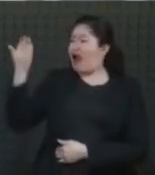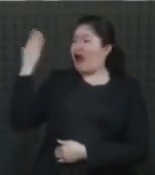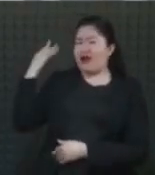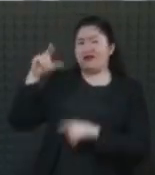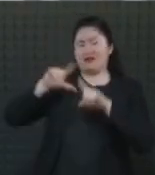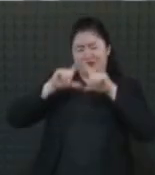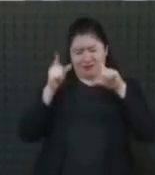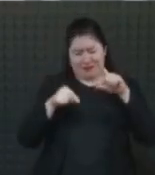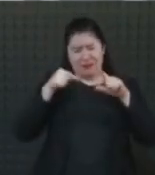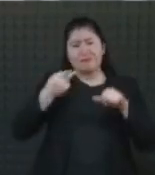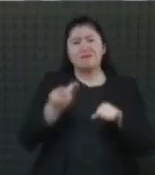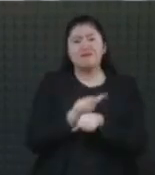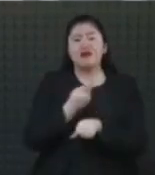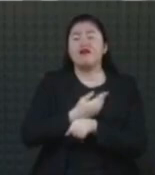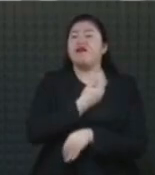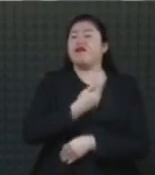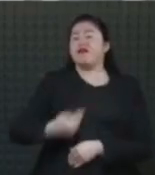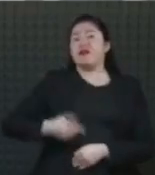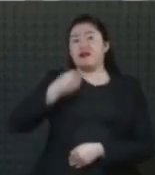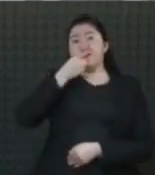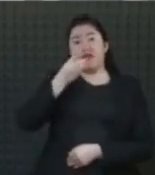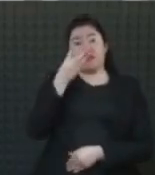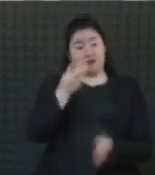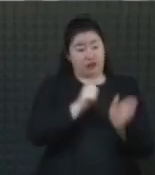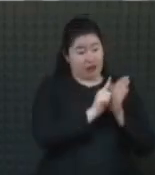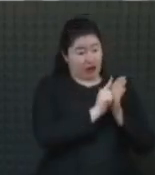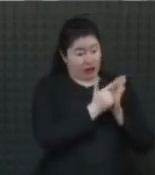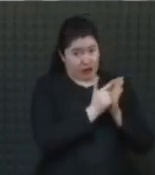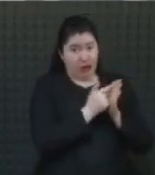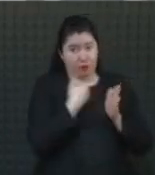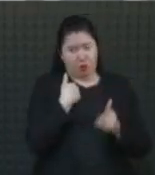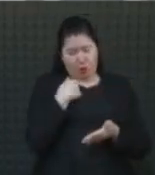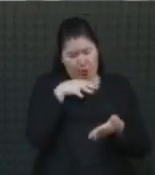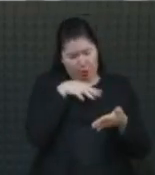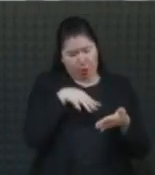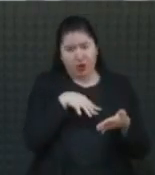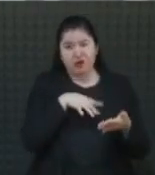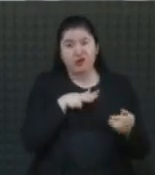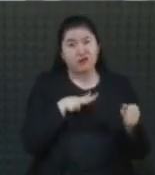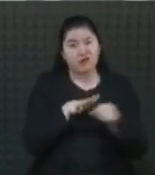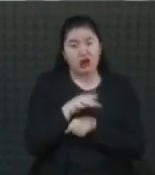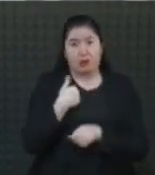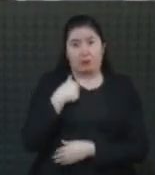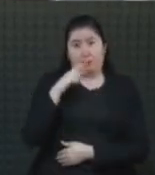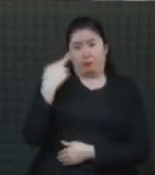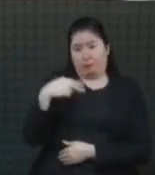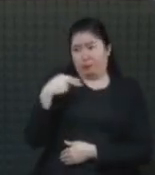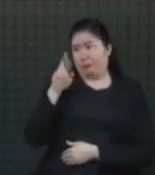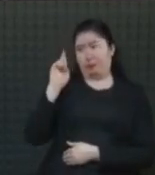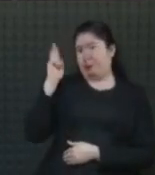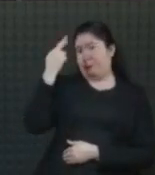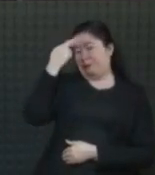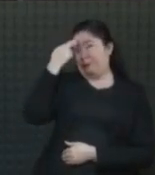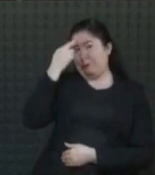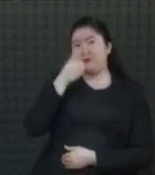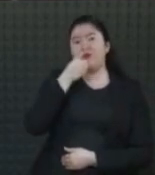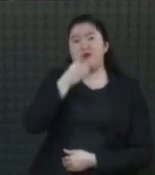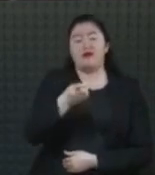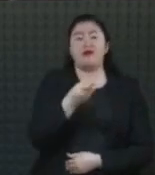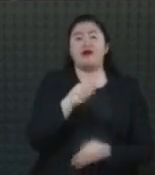presidente que decía que había leído 3 libros y no se acordaba de ninguno de los 3 en su vida, que decía que había leído la Biblia pero no